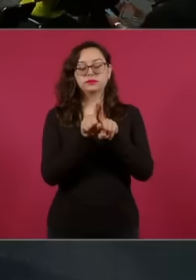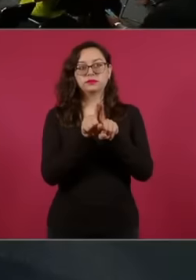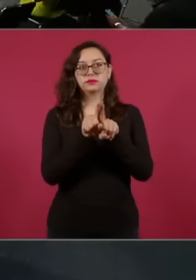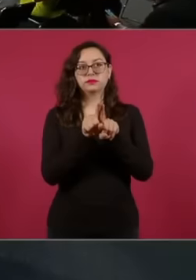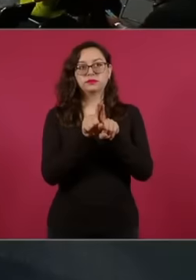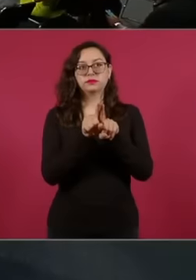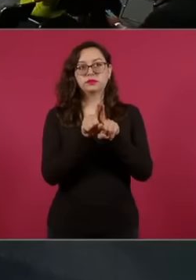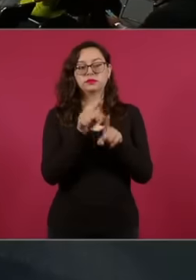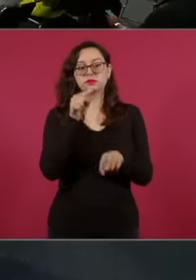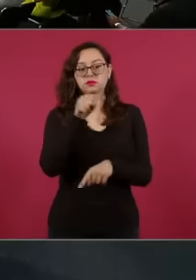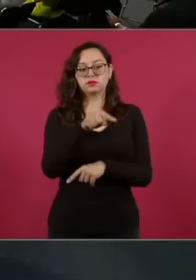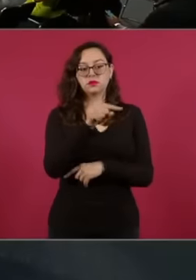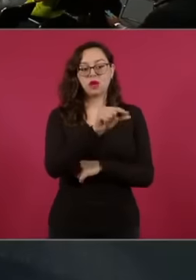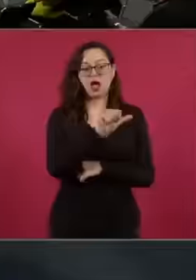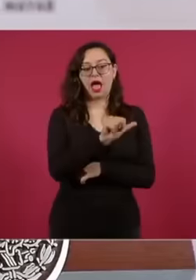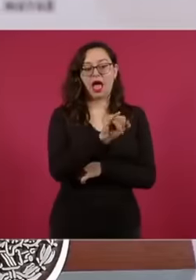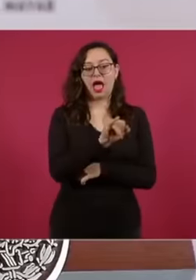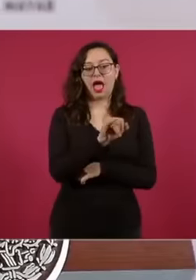el AIFA,